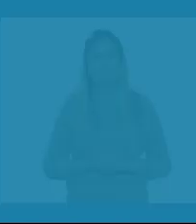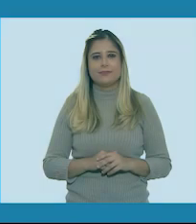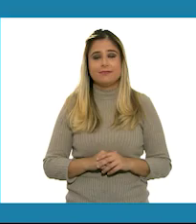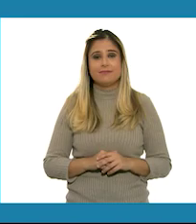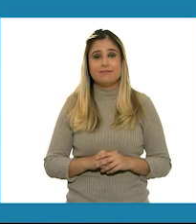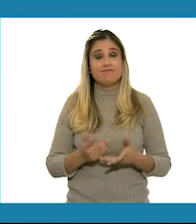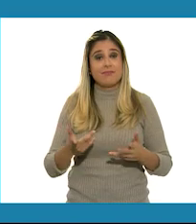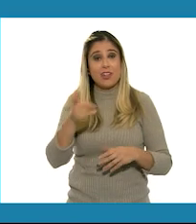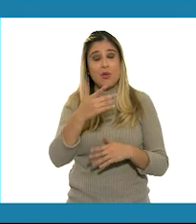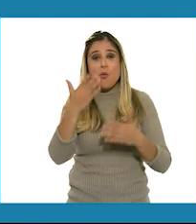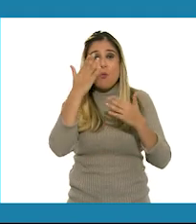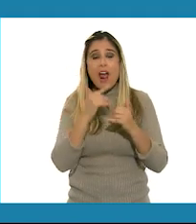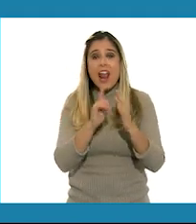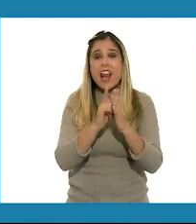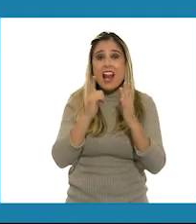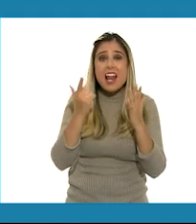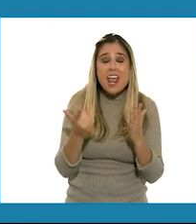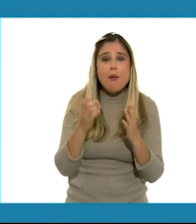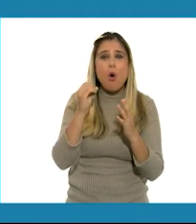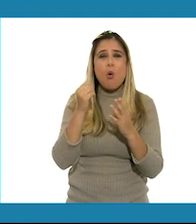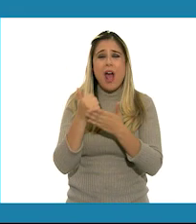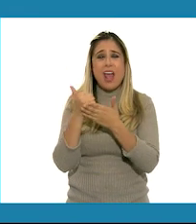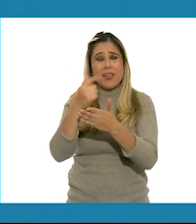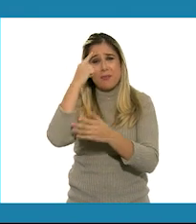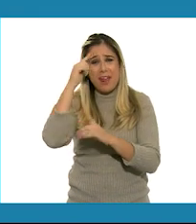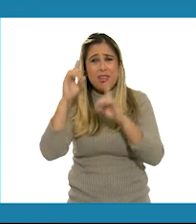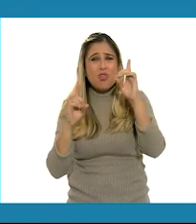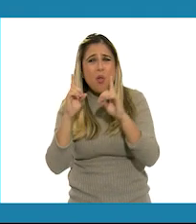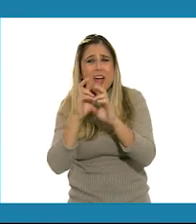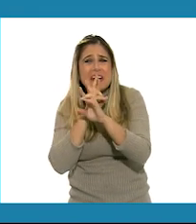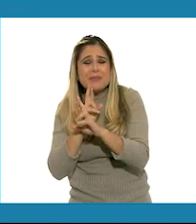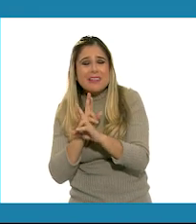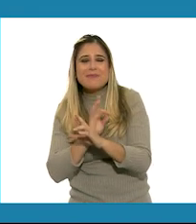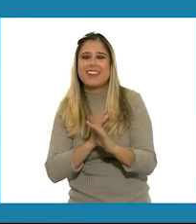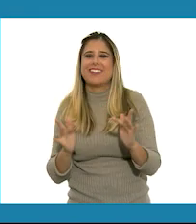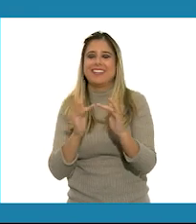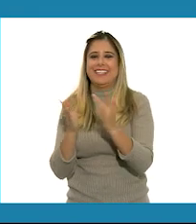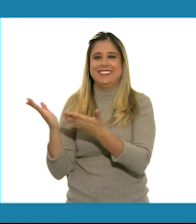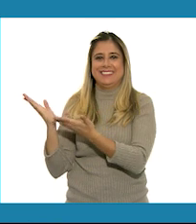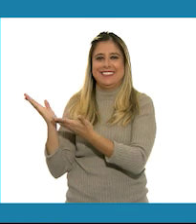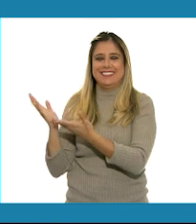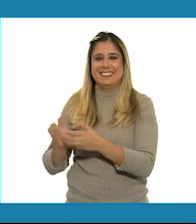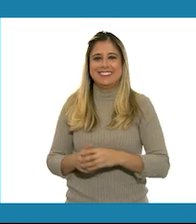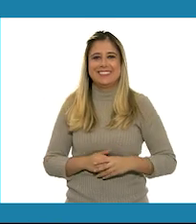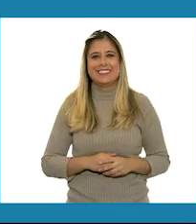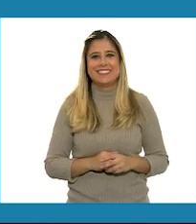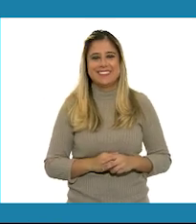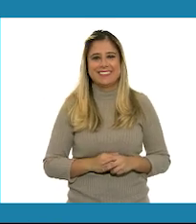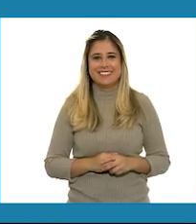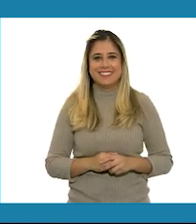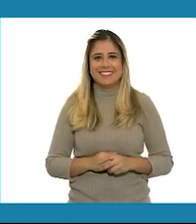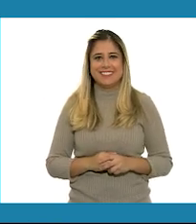Si no tienes el libro de texto o necesitas ayuda para responder las preguntas, contáctanos.